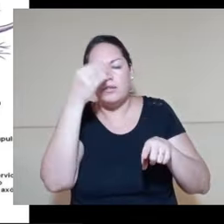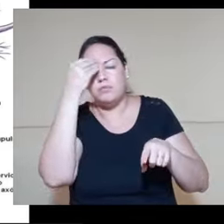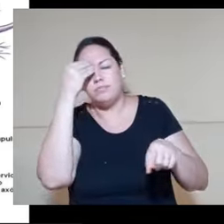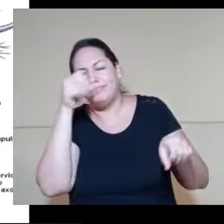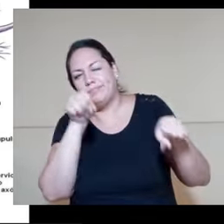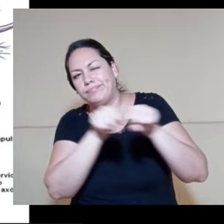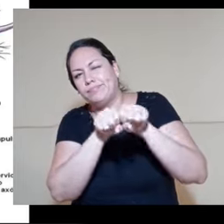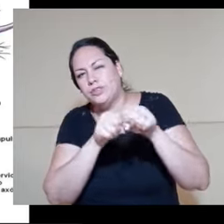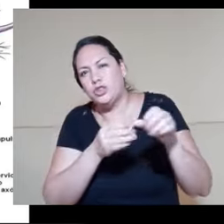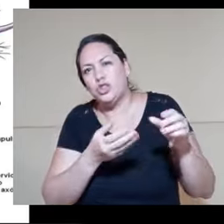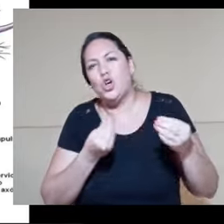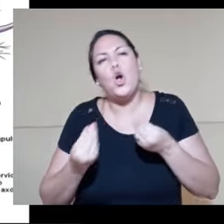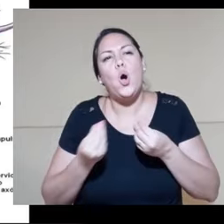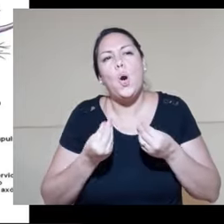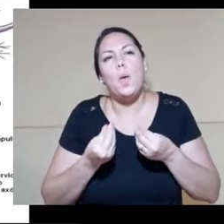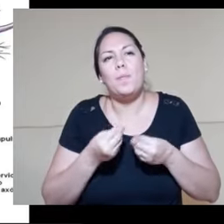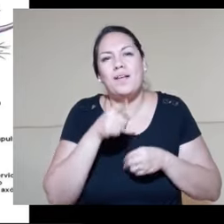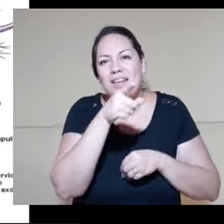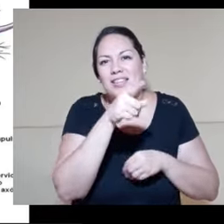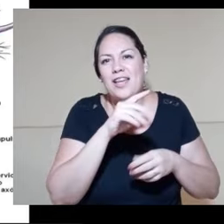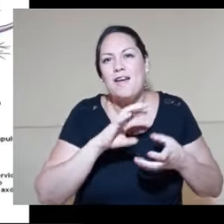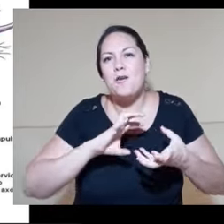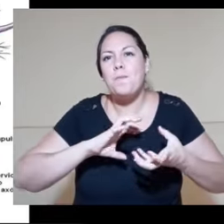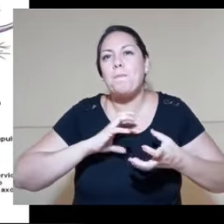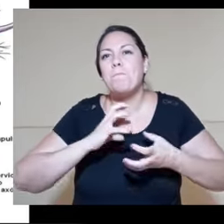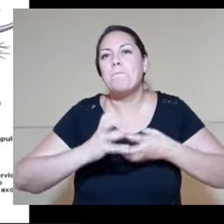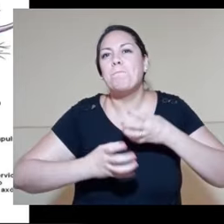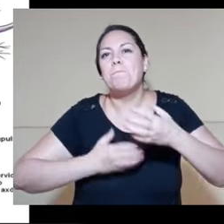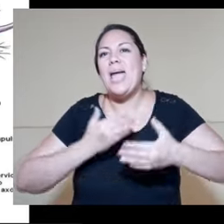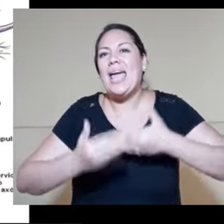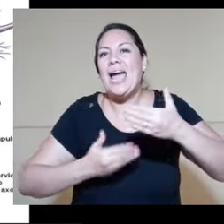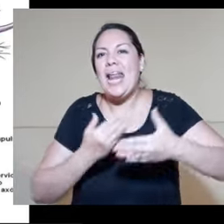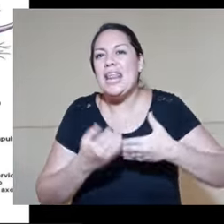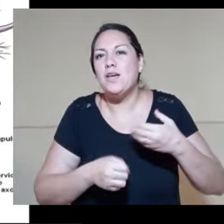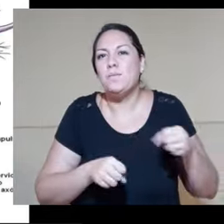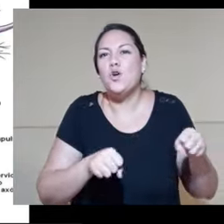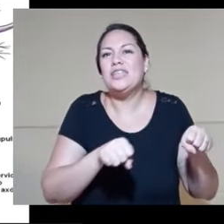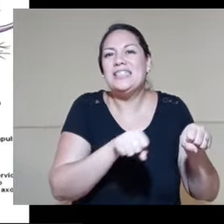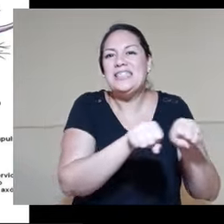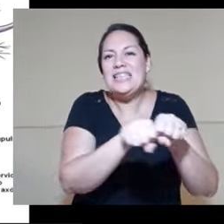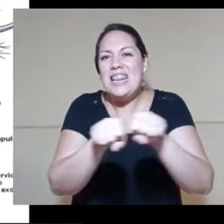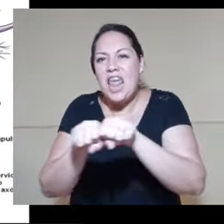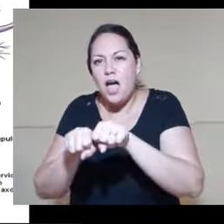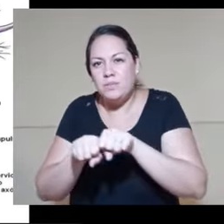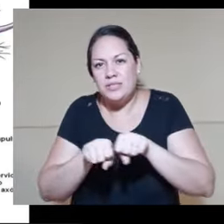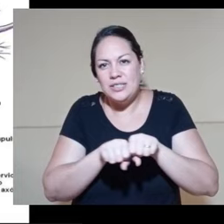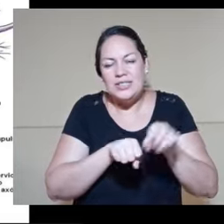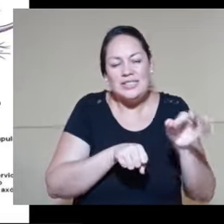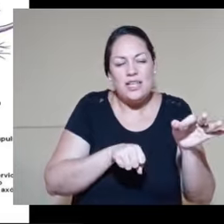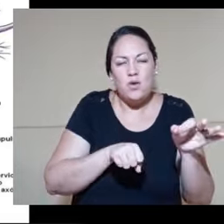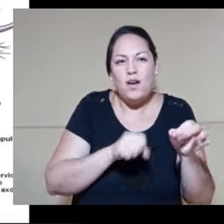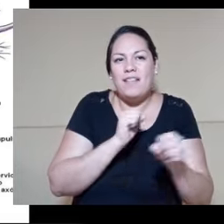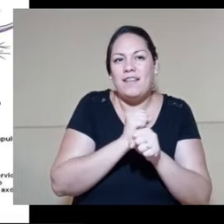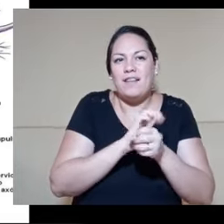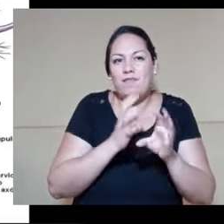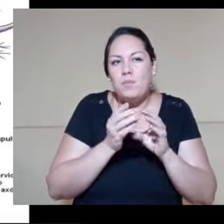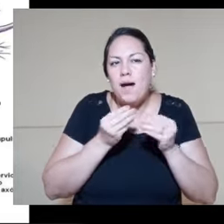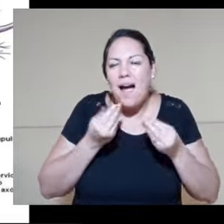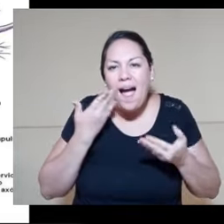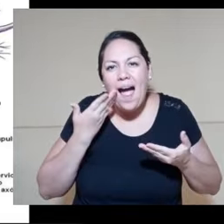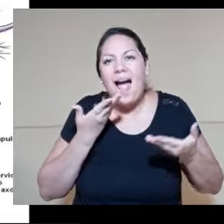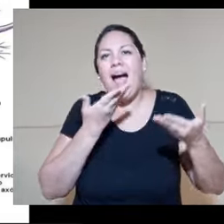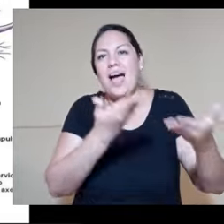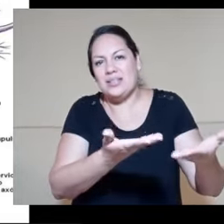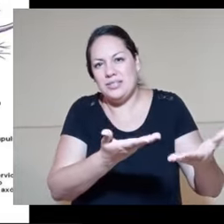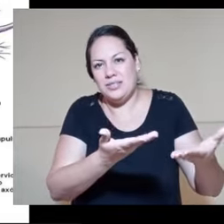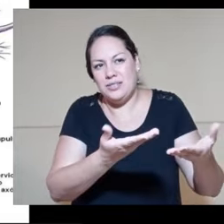esos procesos mentales se hacen a partir de este mecanismo neurofisiológico que así es como actúa